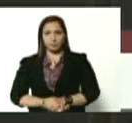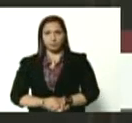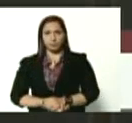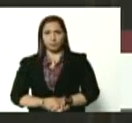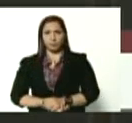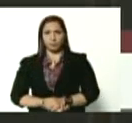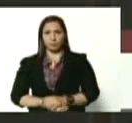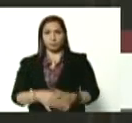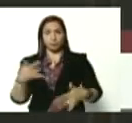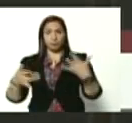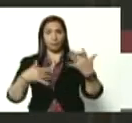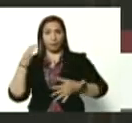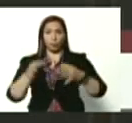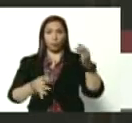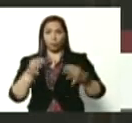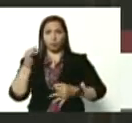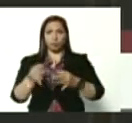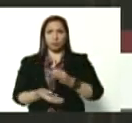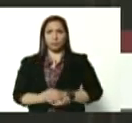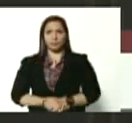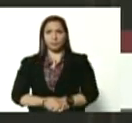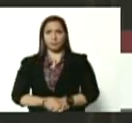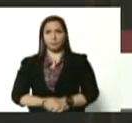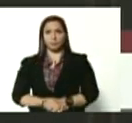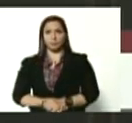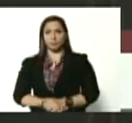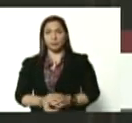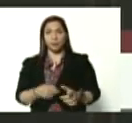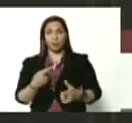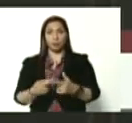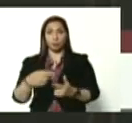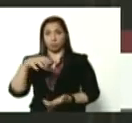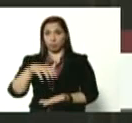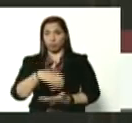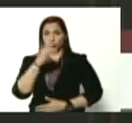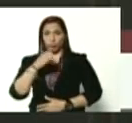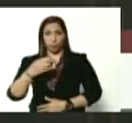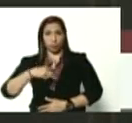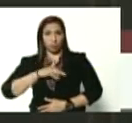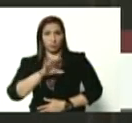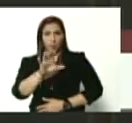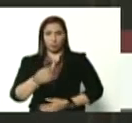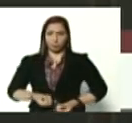es un acto de justicia por tanto que ha dado al sur de nuestra patria